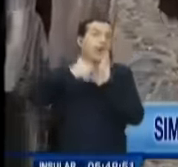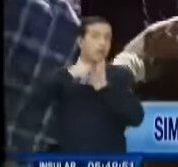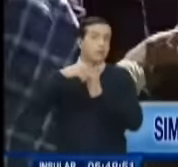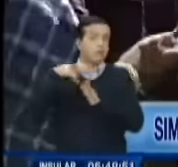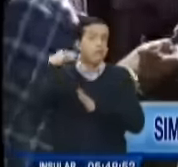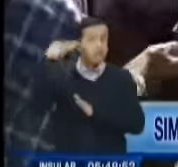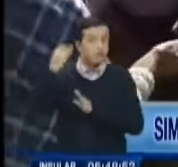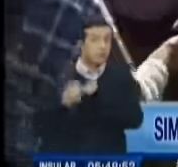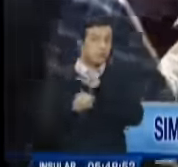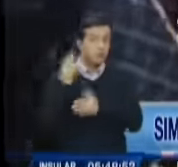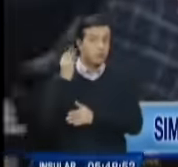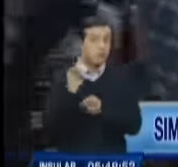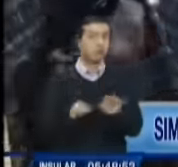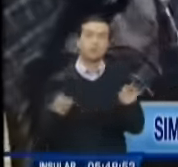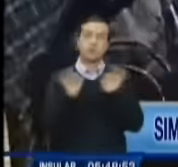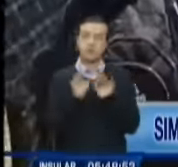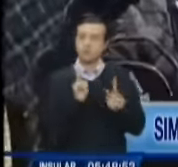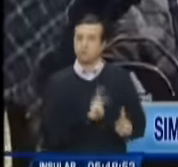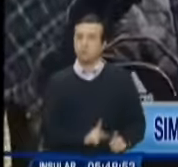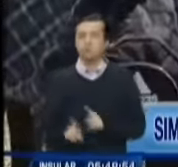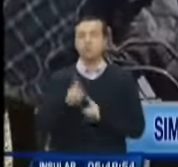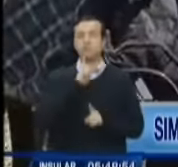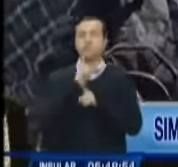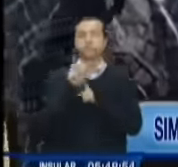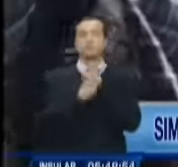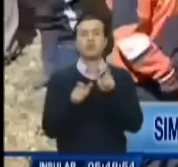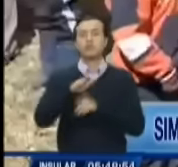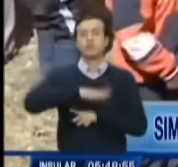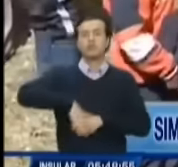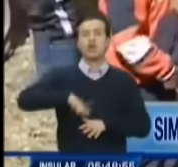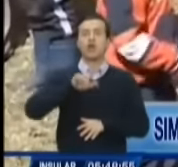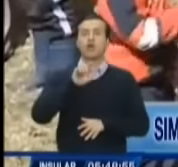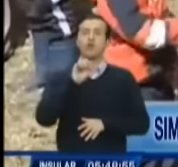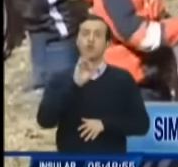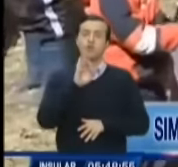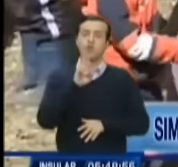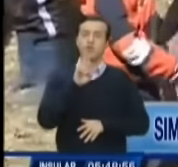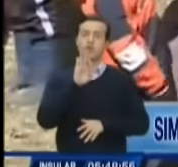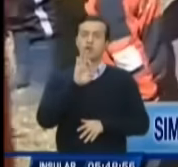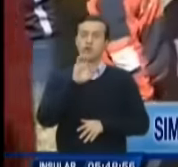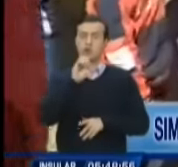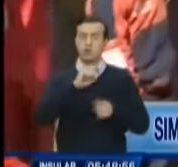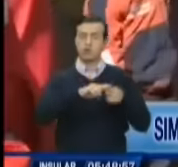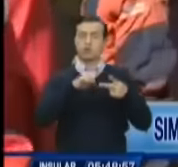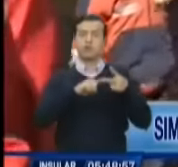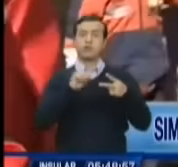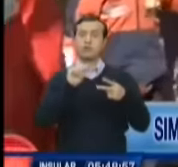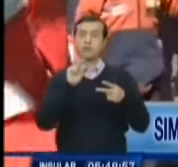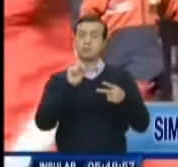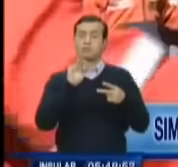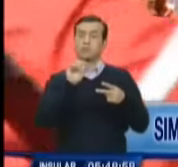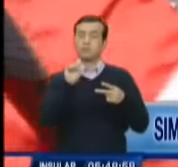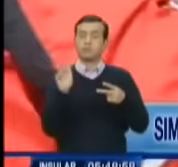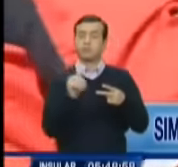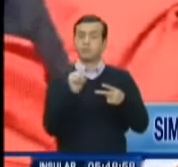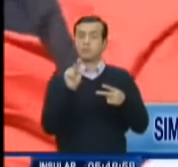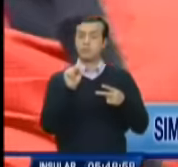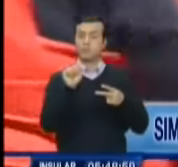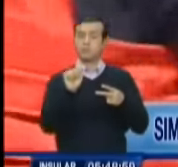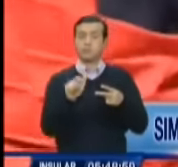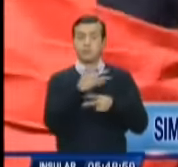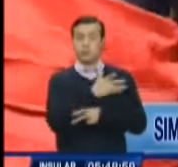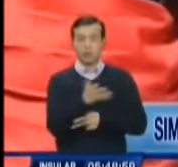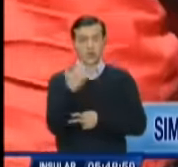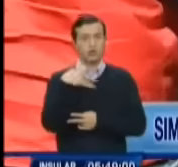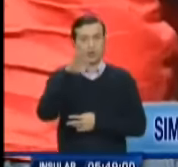Cotopaxi. Son pobladores de los barrios Loreto y Santa Ana del Pedregal ubicados en el cantón Machachi, quienes en este ejercicio